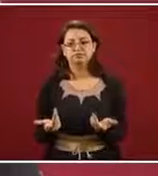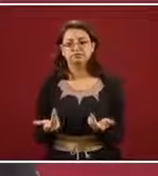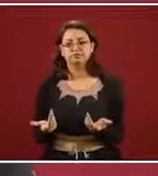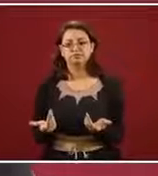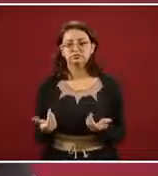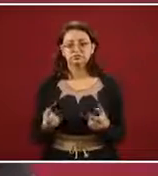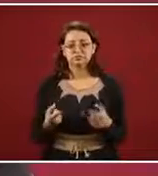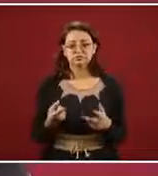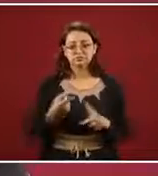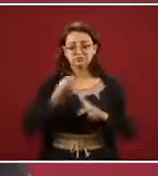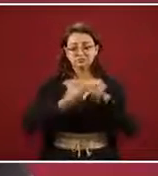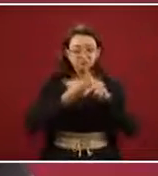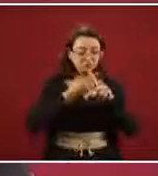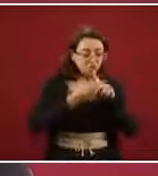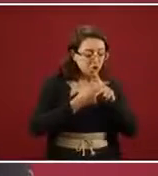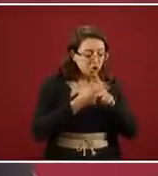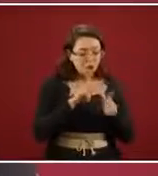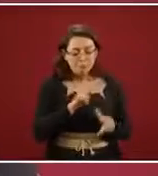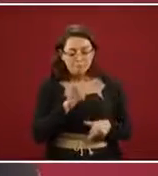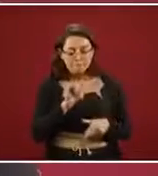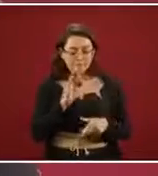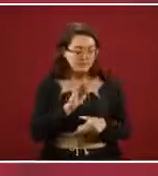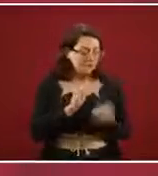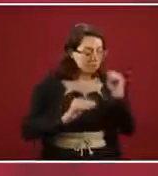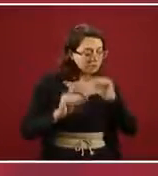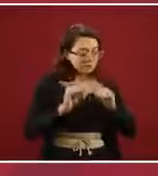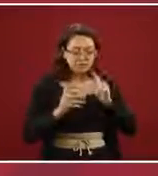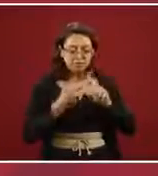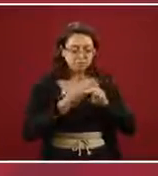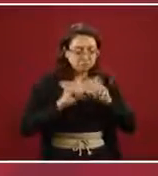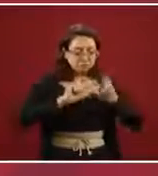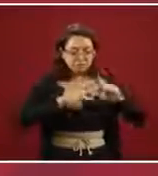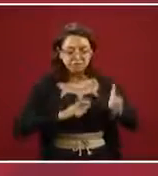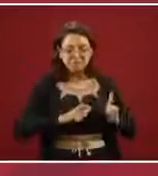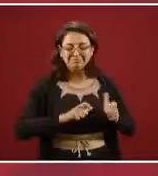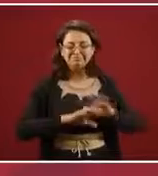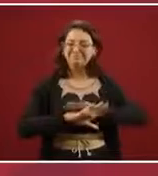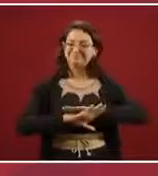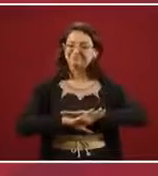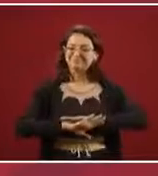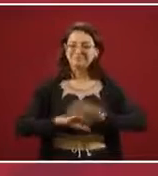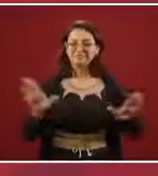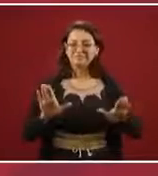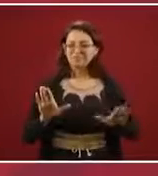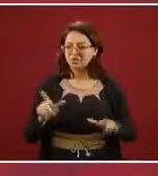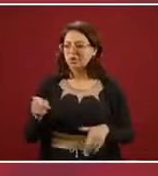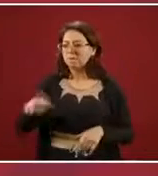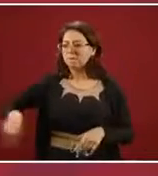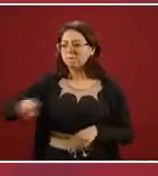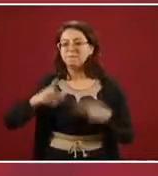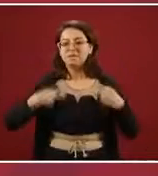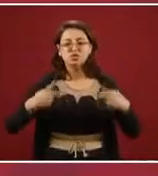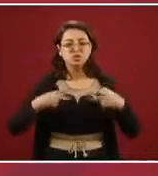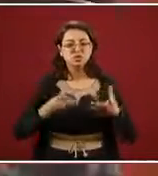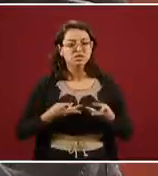con crecimiento, con Producto Interno Bruto? No, que se mida así.